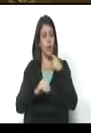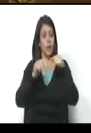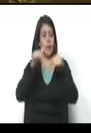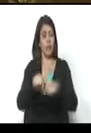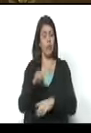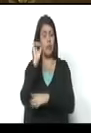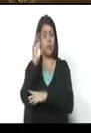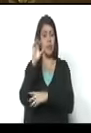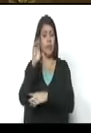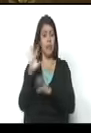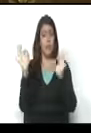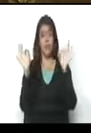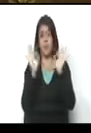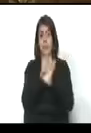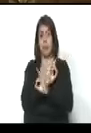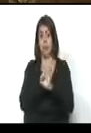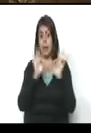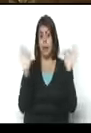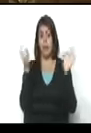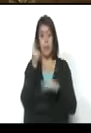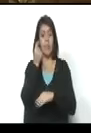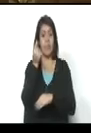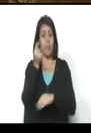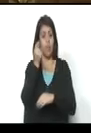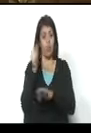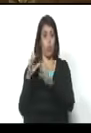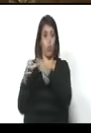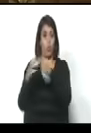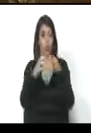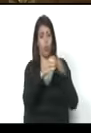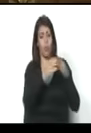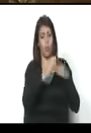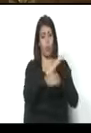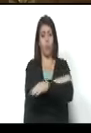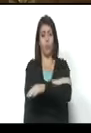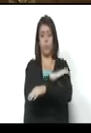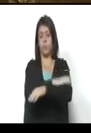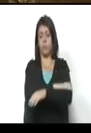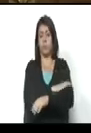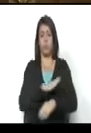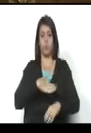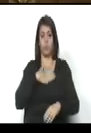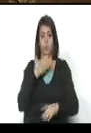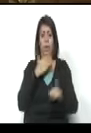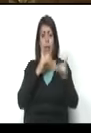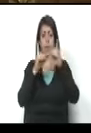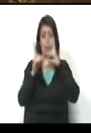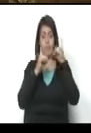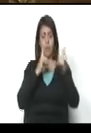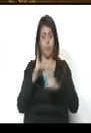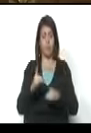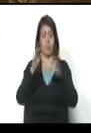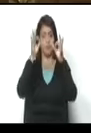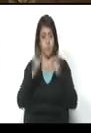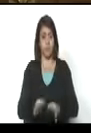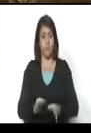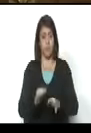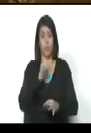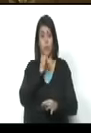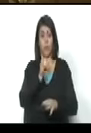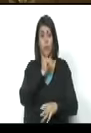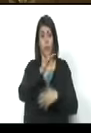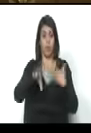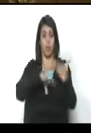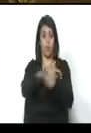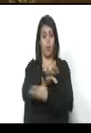esta asamblea. Nadie, ningún sector de la oposición puede debatir o declararle a los medios sobre